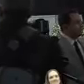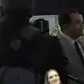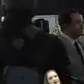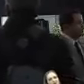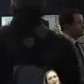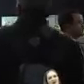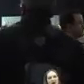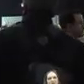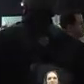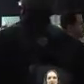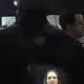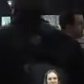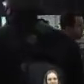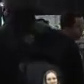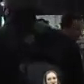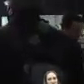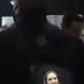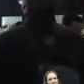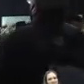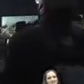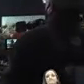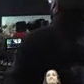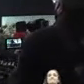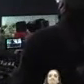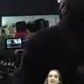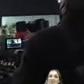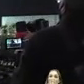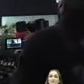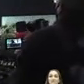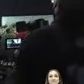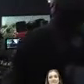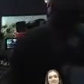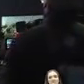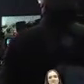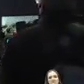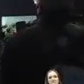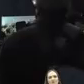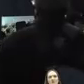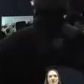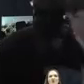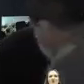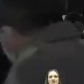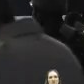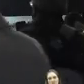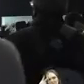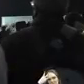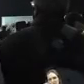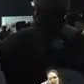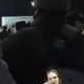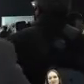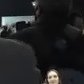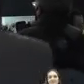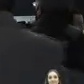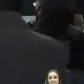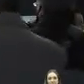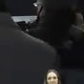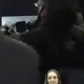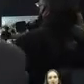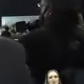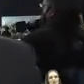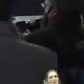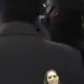cercanos tendrán acceso. Es la información que manejamos hasta el momento acá desde Jalisco, en la Arena